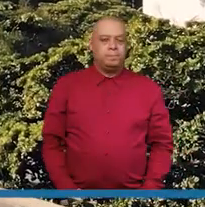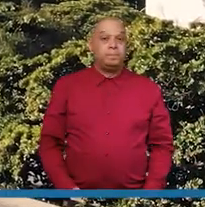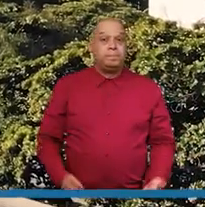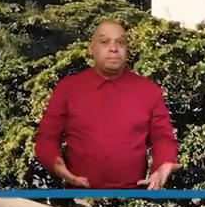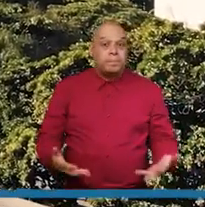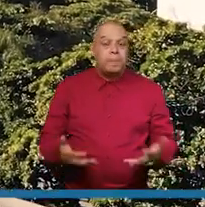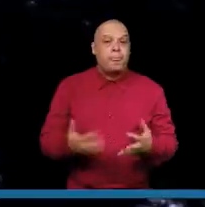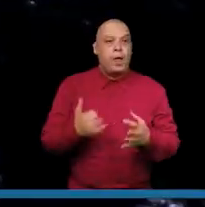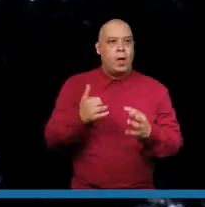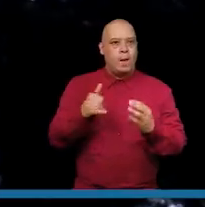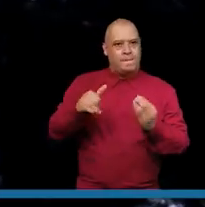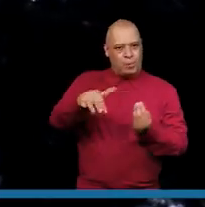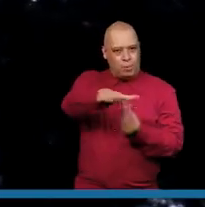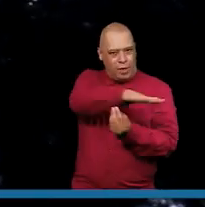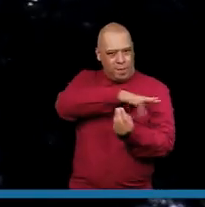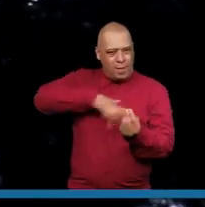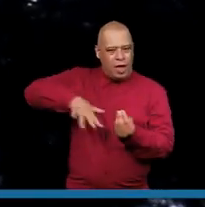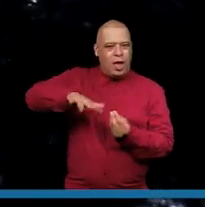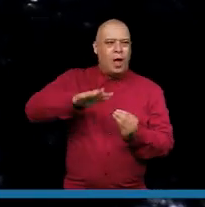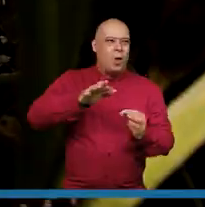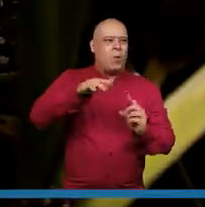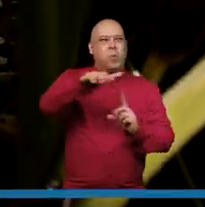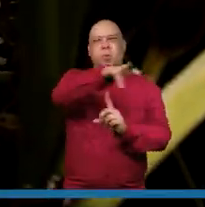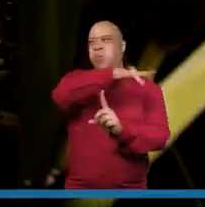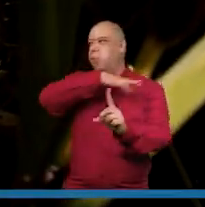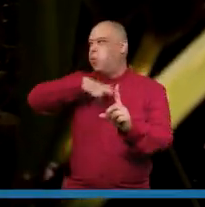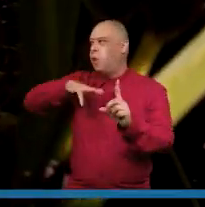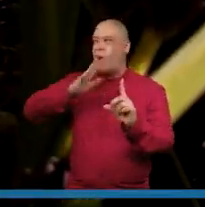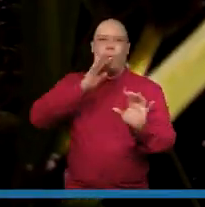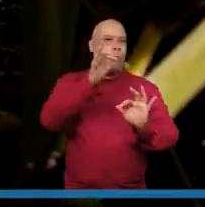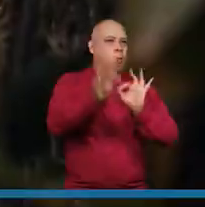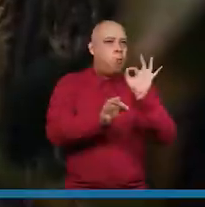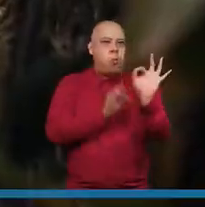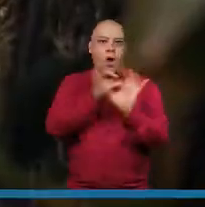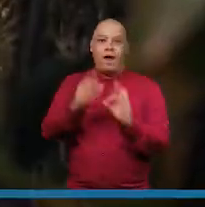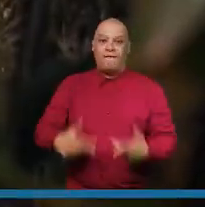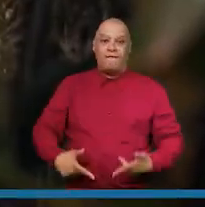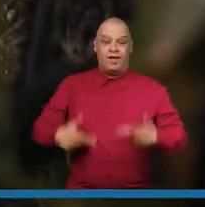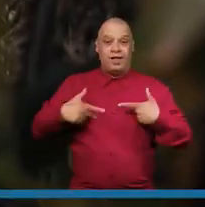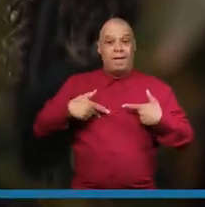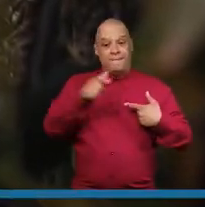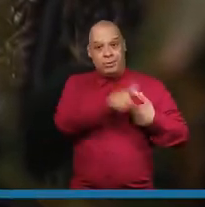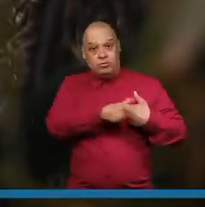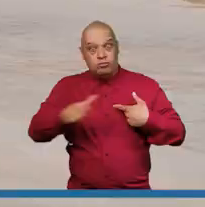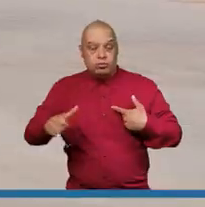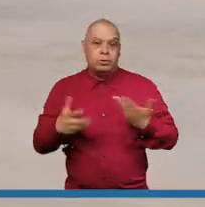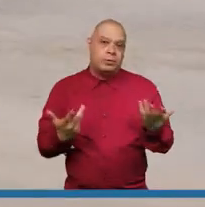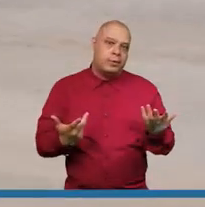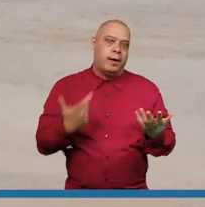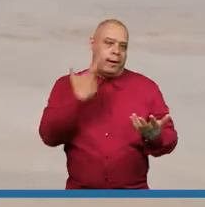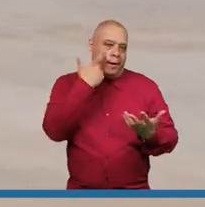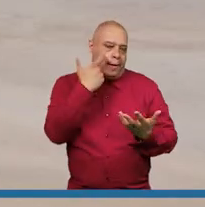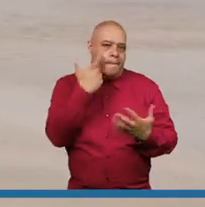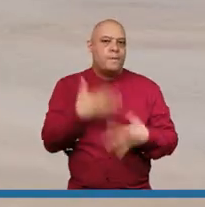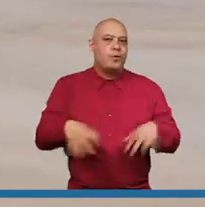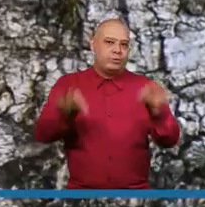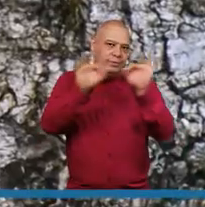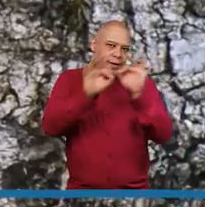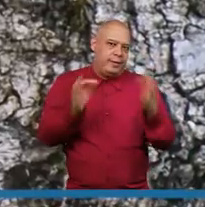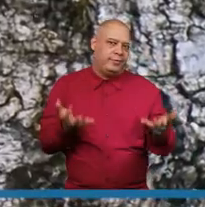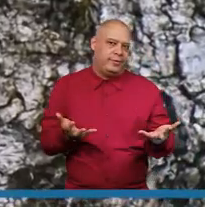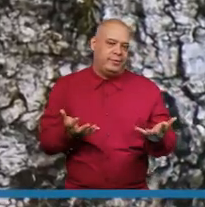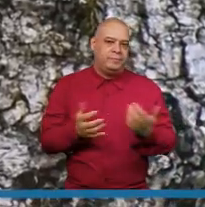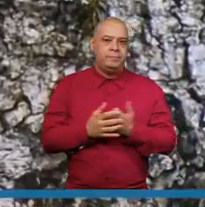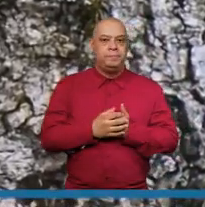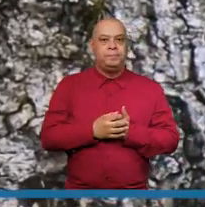Sin duda, el cuidado del medio ambiente es central para la calidad de vida de las ciudades y de